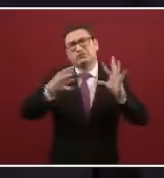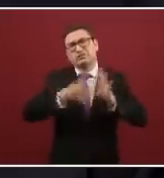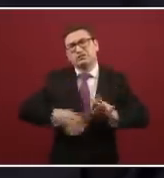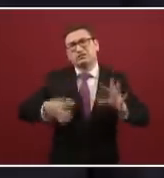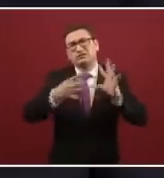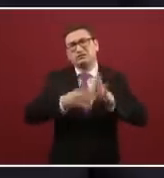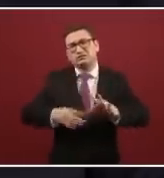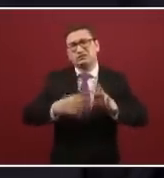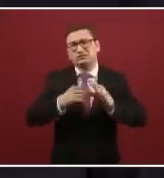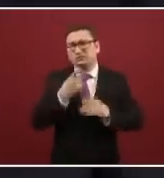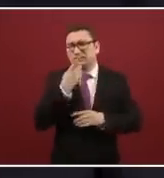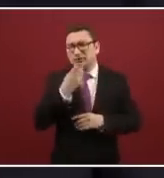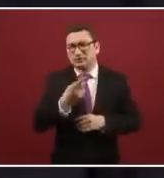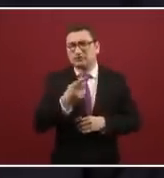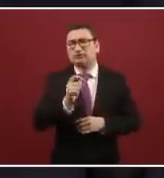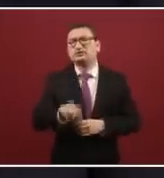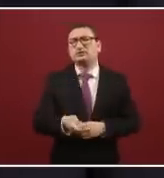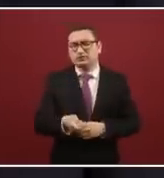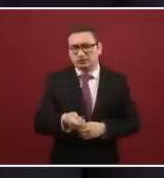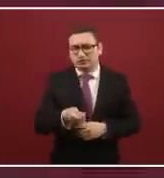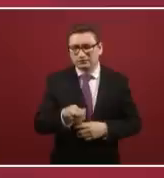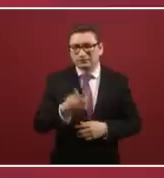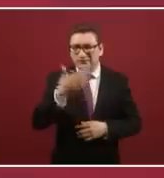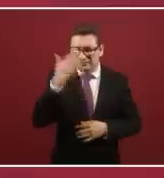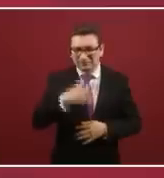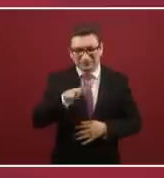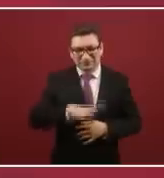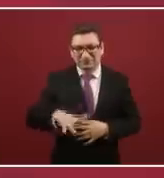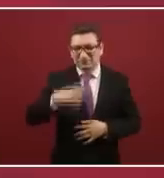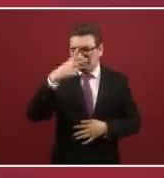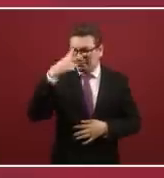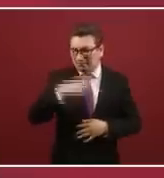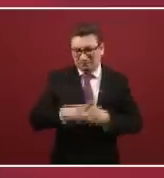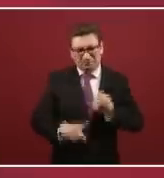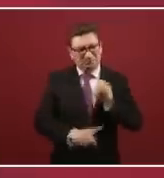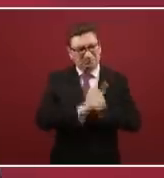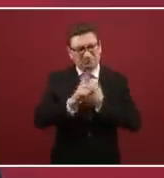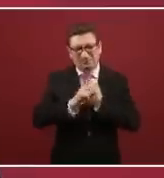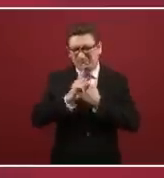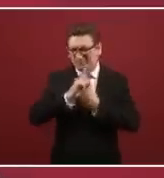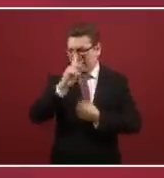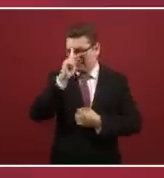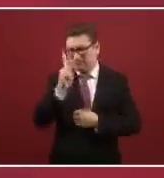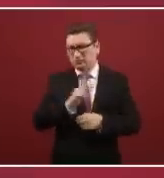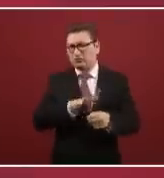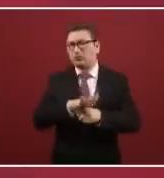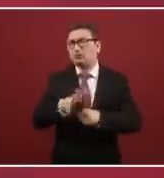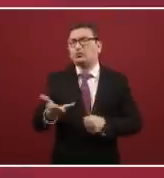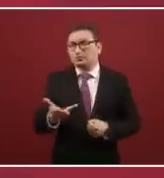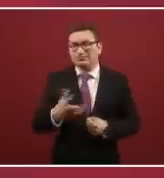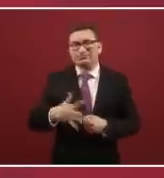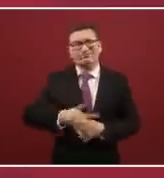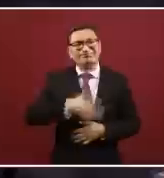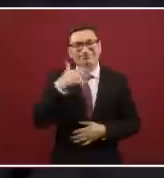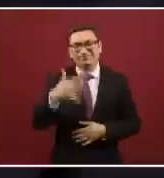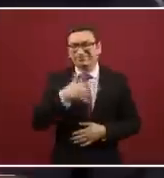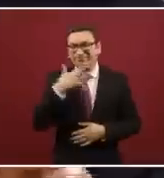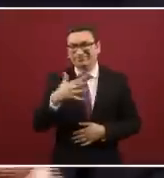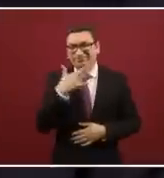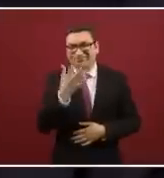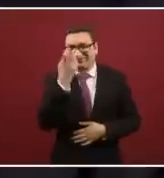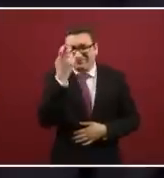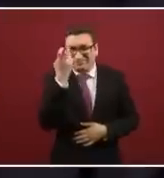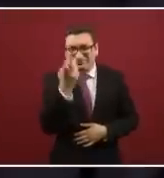El principal problema de México es la corrupción. Eso fue lo que dio al traste con